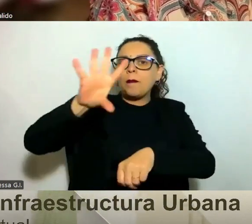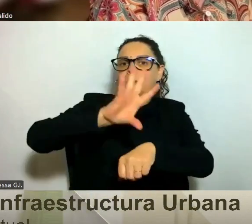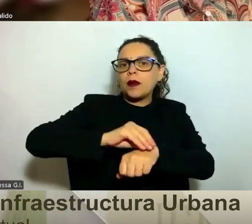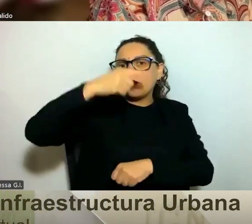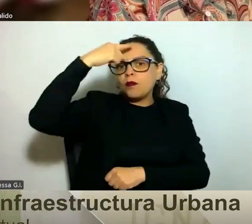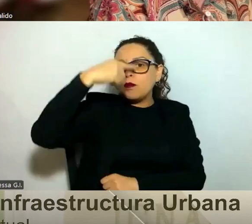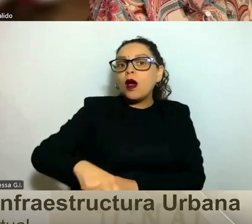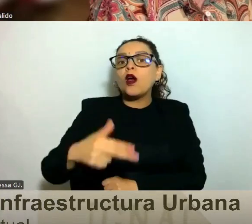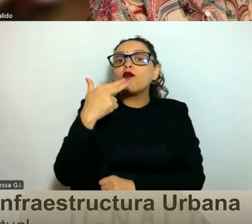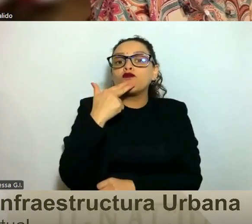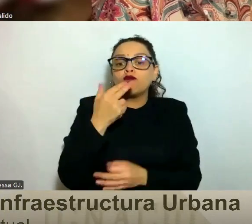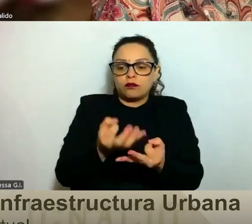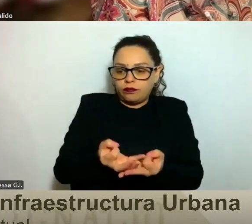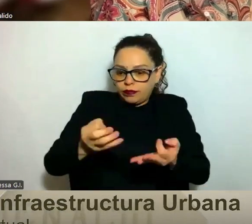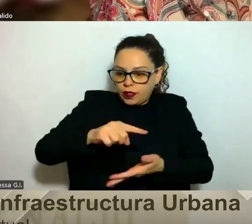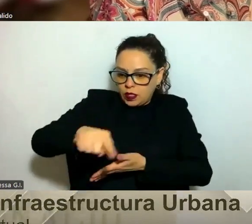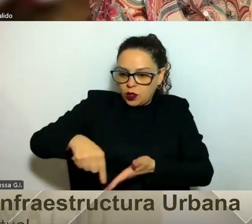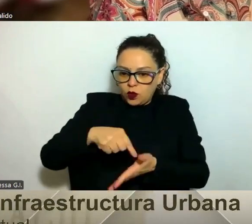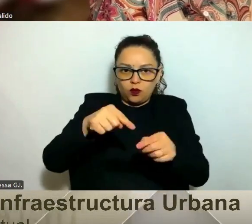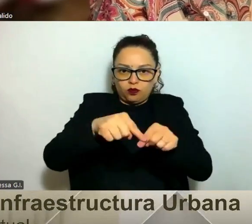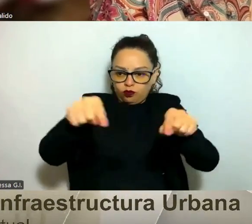estamos pues